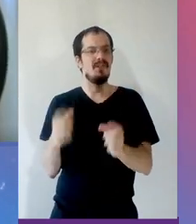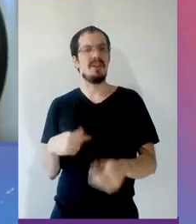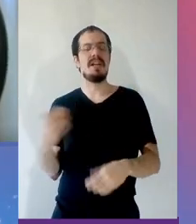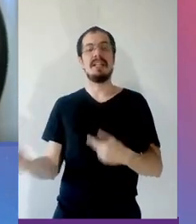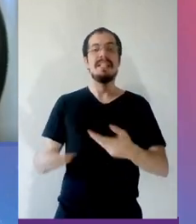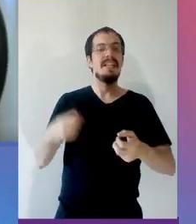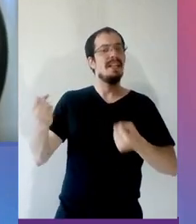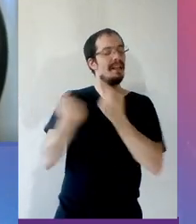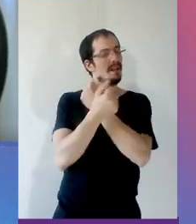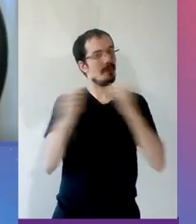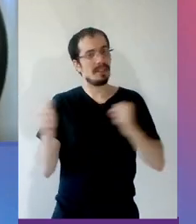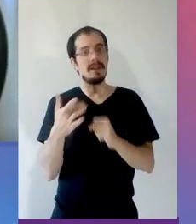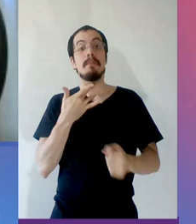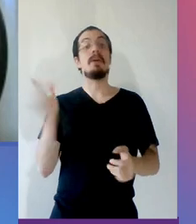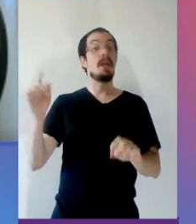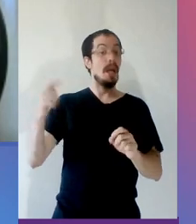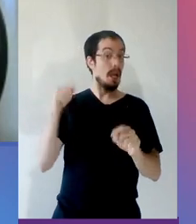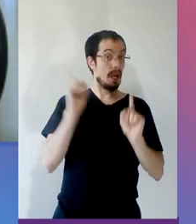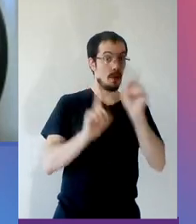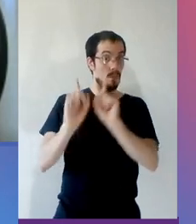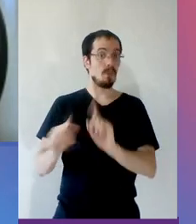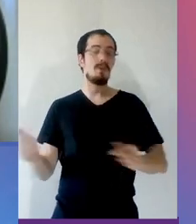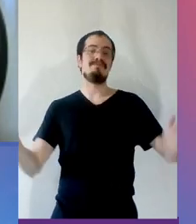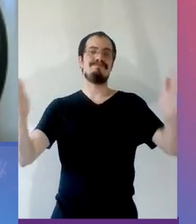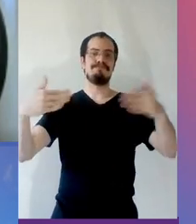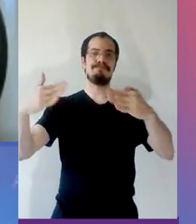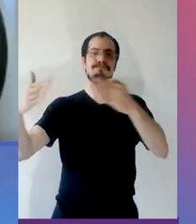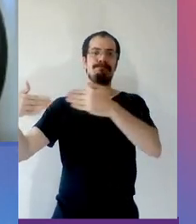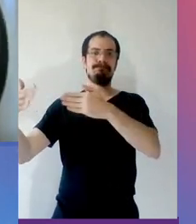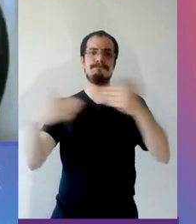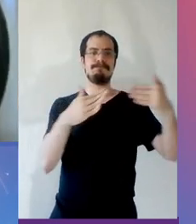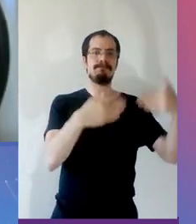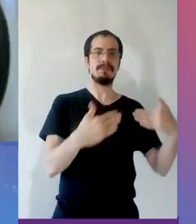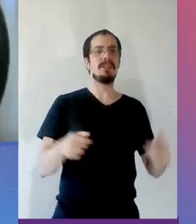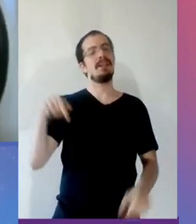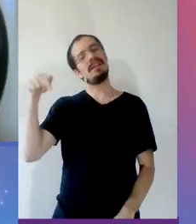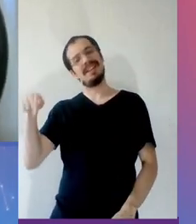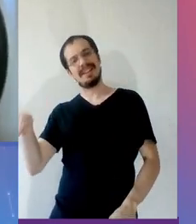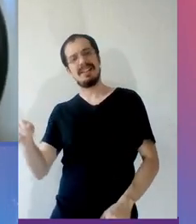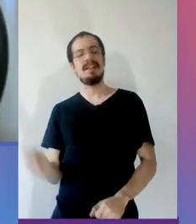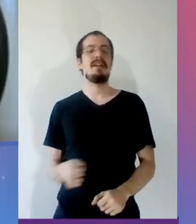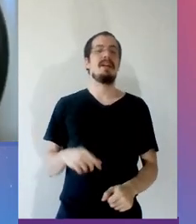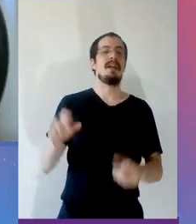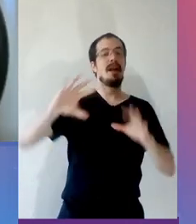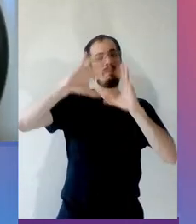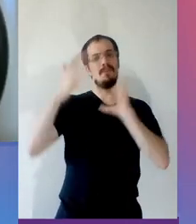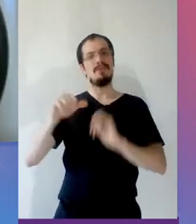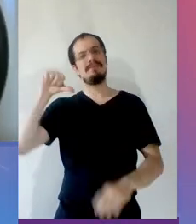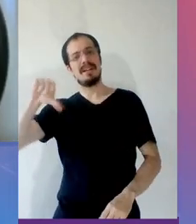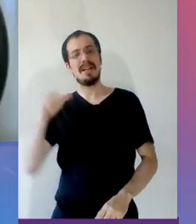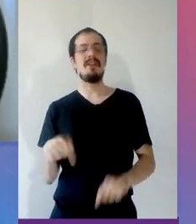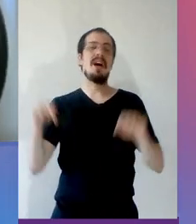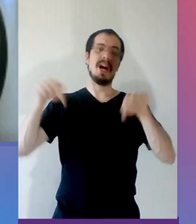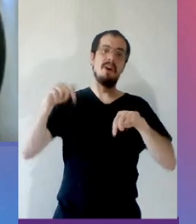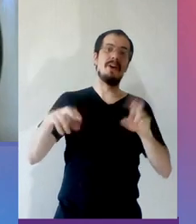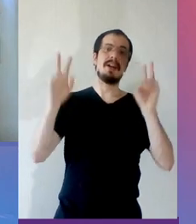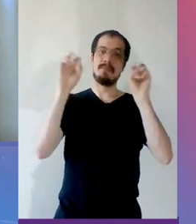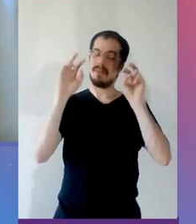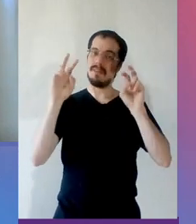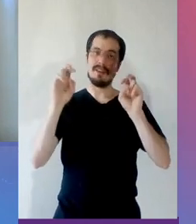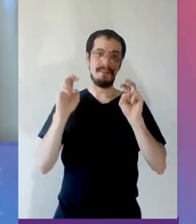cerrados. Entonces es el peor de los mundos. Y creo que las consecuencias que vamos a tener de este periodo